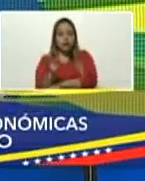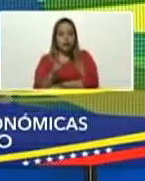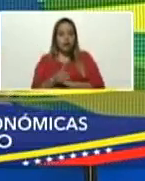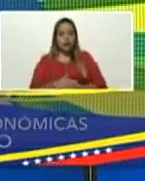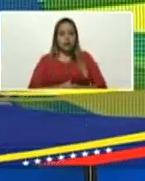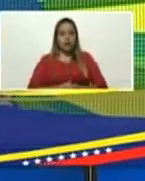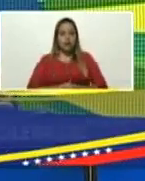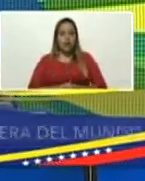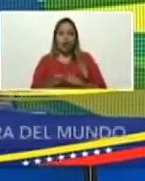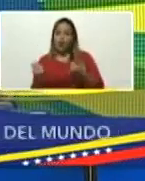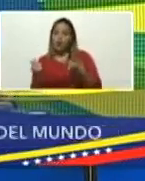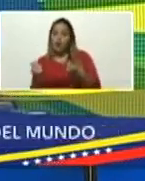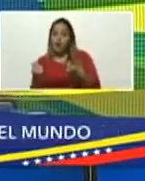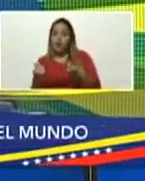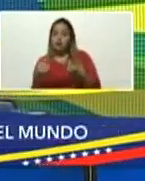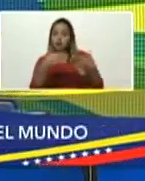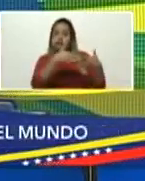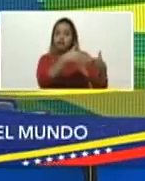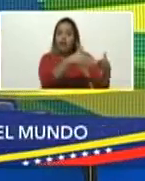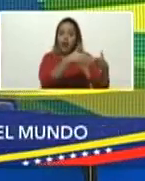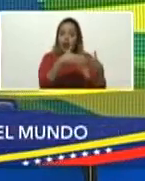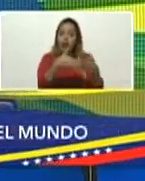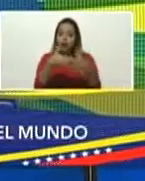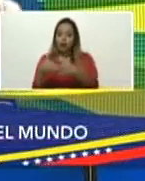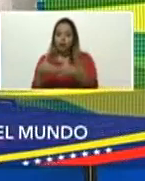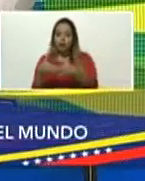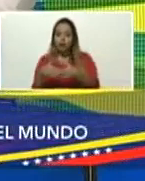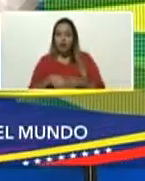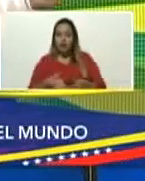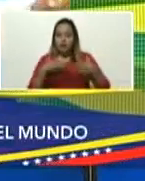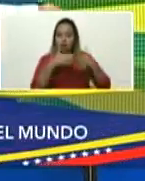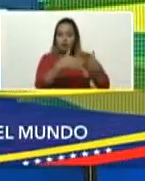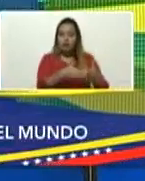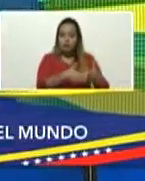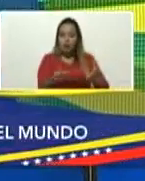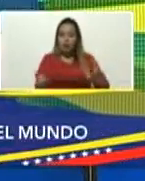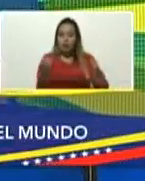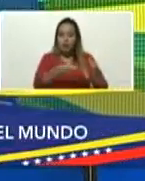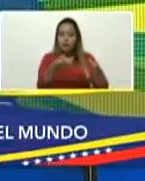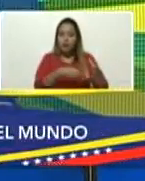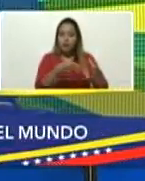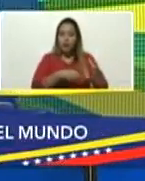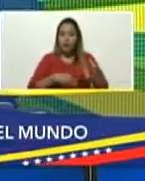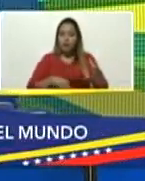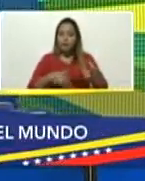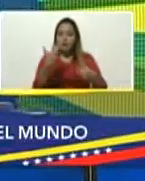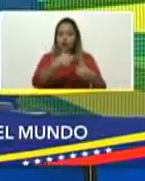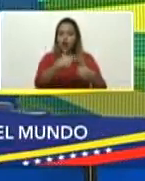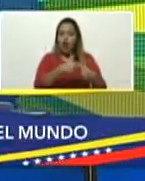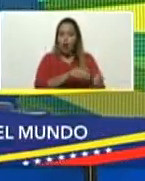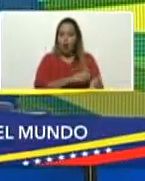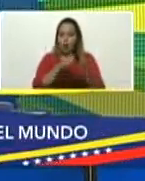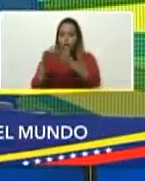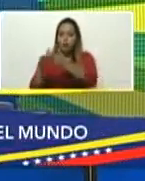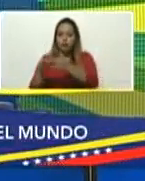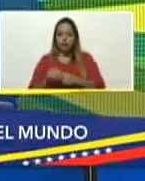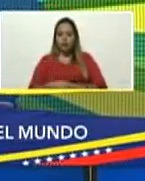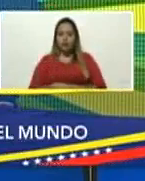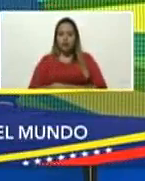Una economía de puertos, que se plantaba en los puertos a importar todo lo que consumía, desde un botón de la